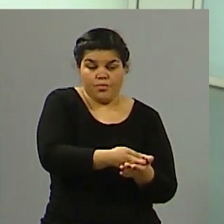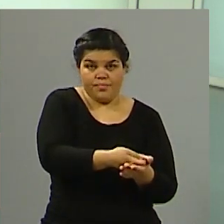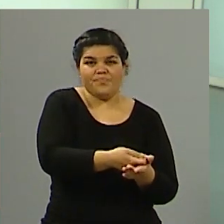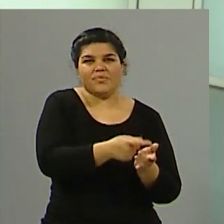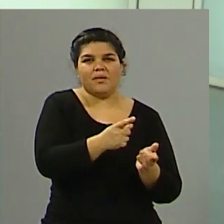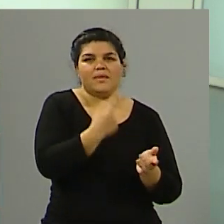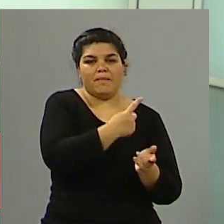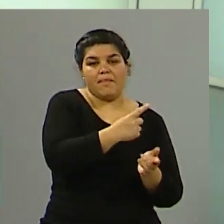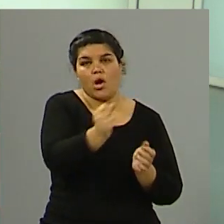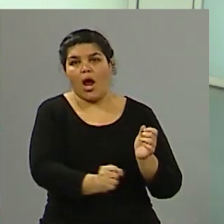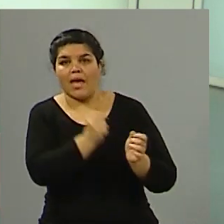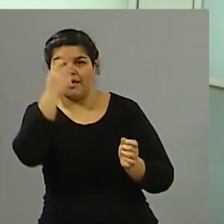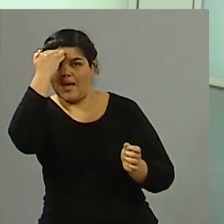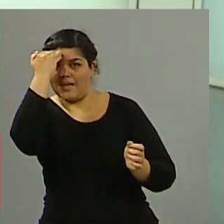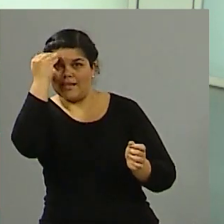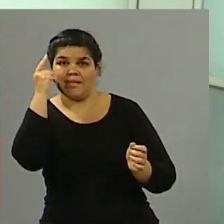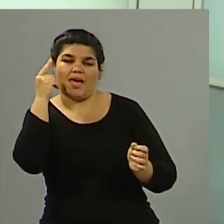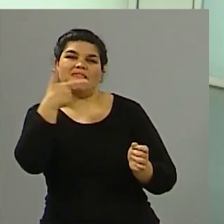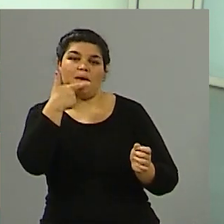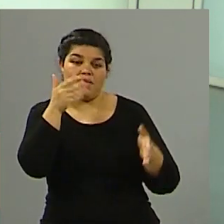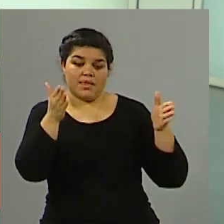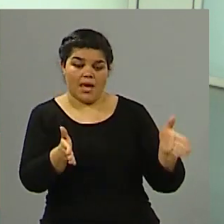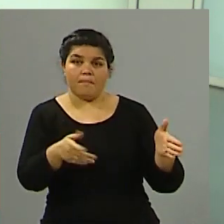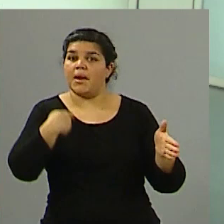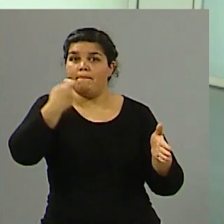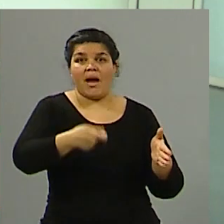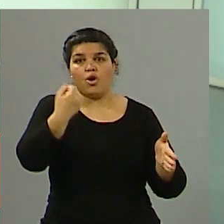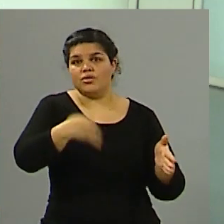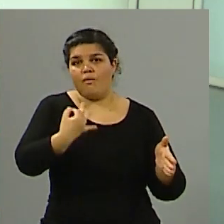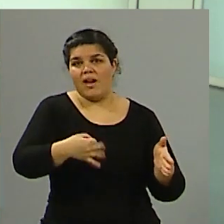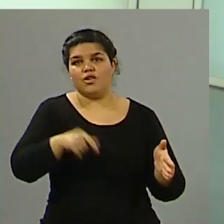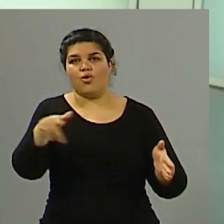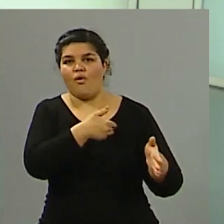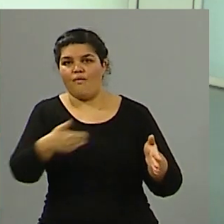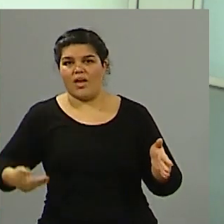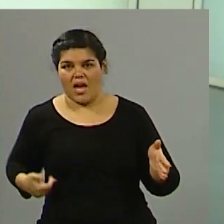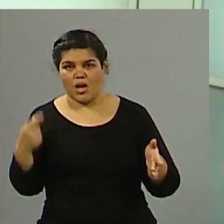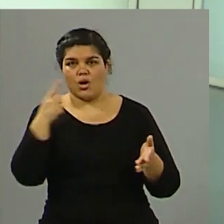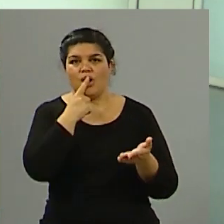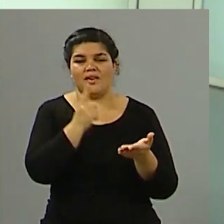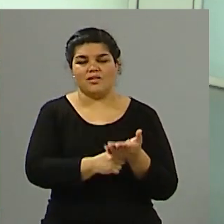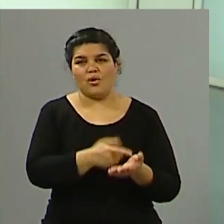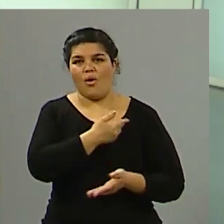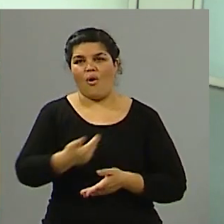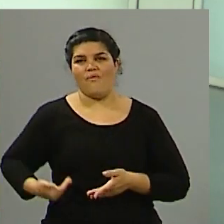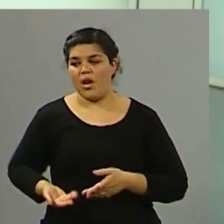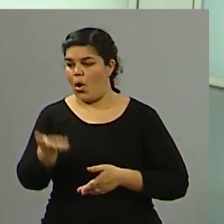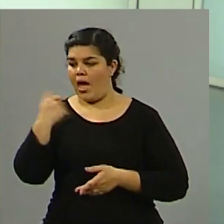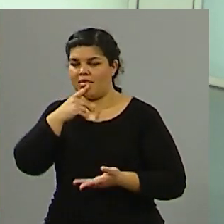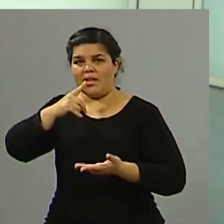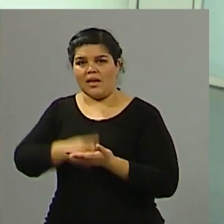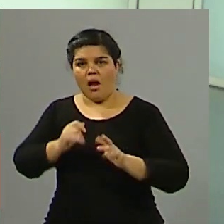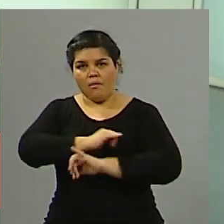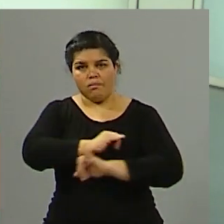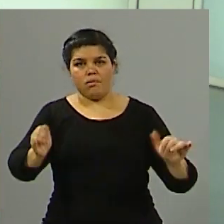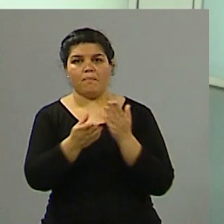días del mes. Vamos a hablar de ese tema y de todo lo que tiene que ver con las nuevas medidas que anunció el gobierno hace unos días a través del